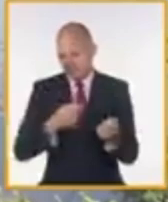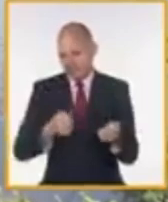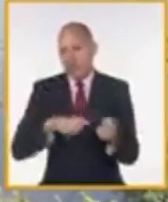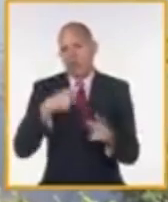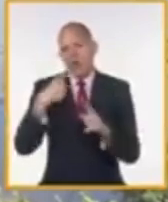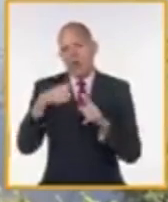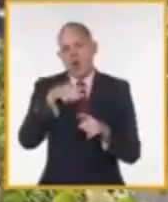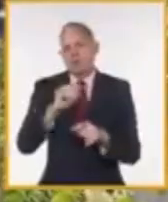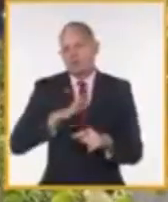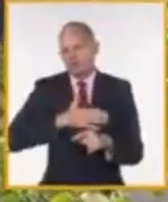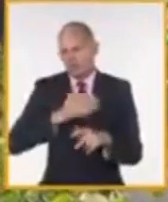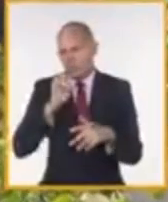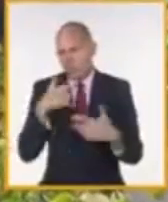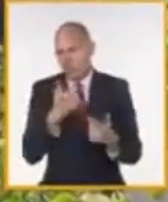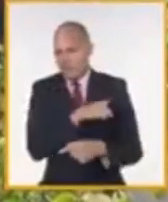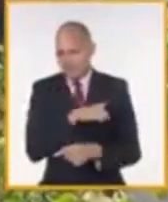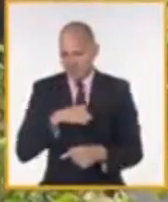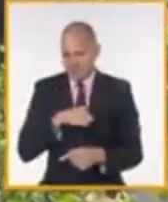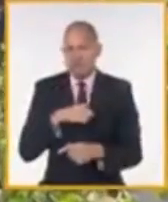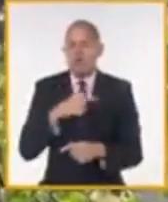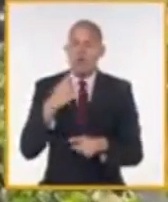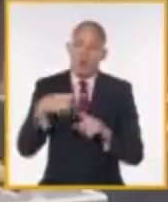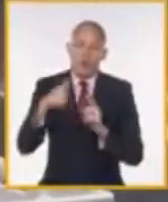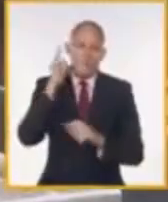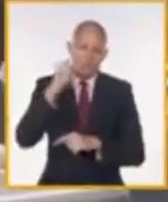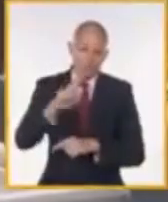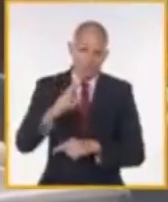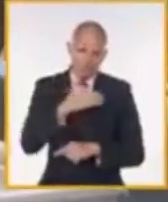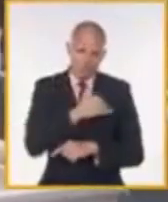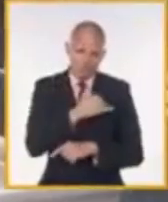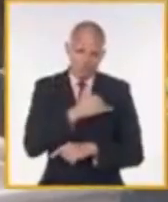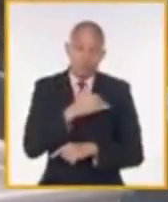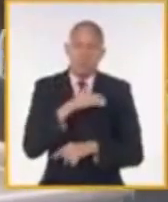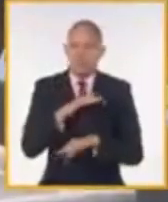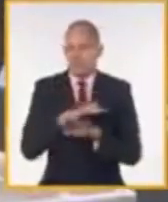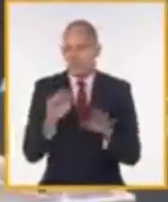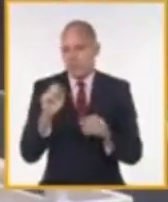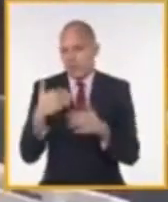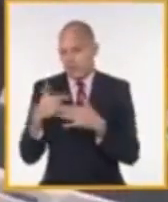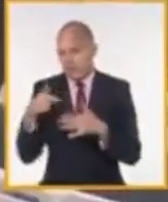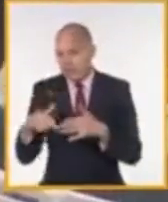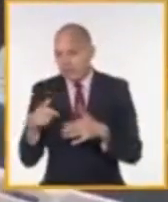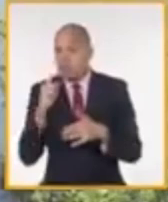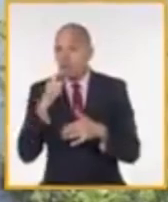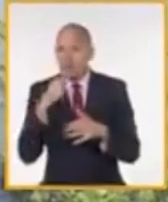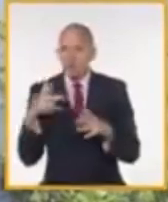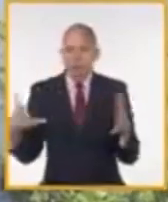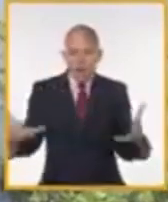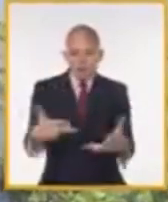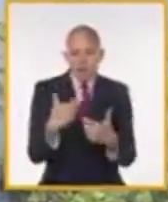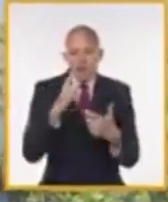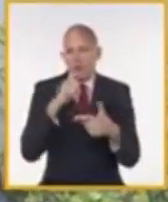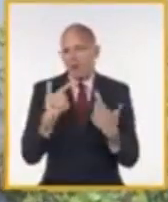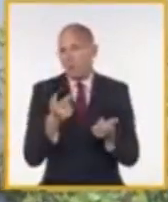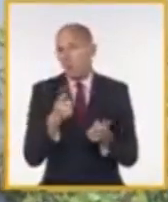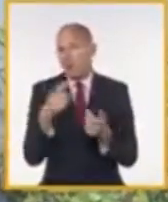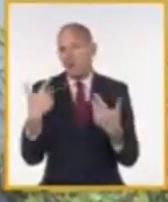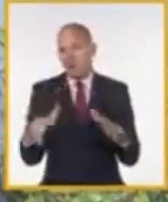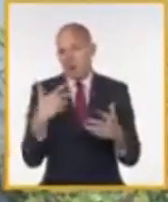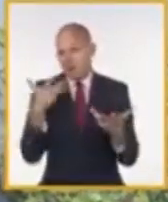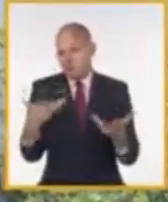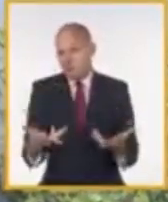y los productores privados. La empresa nosotros hoy tiene capturas ascendentes a más de 2.600 toneladas, con un plan